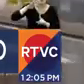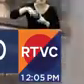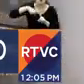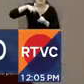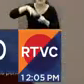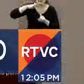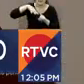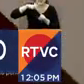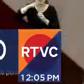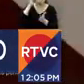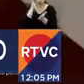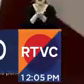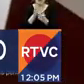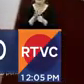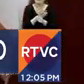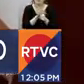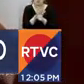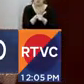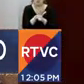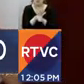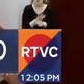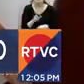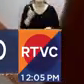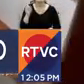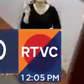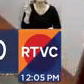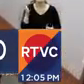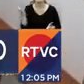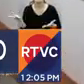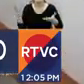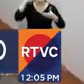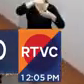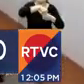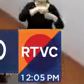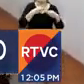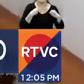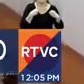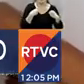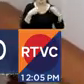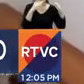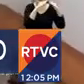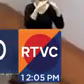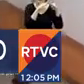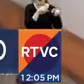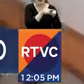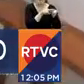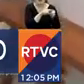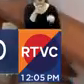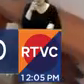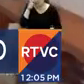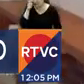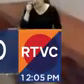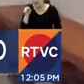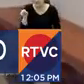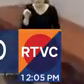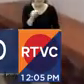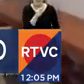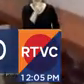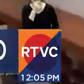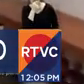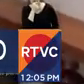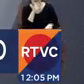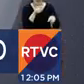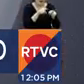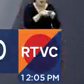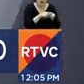llevarlo a cabo, Jonier se había trasladado a la vivienda ubicada en La Calera, donde pudo observar cada movimiento, tanto de Mauricio como